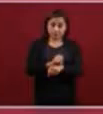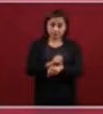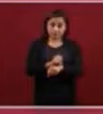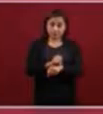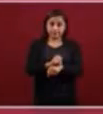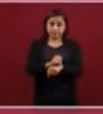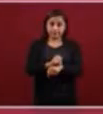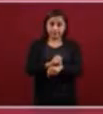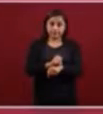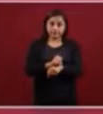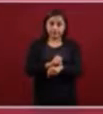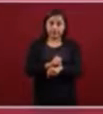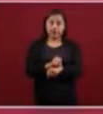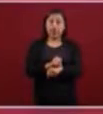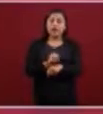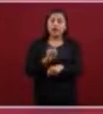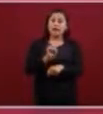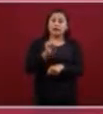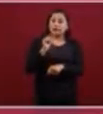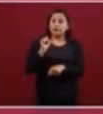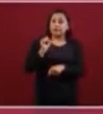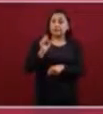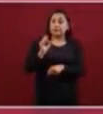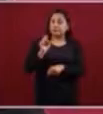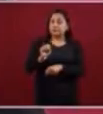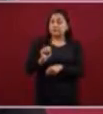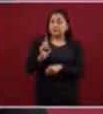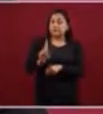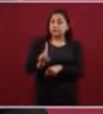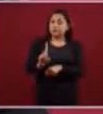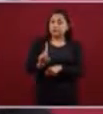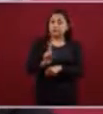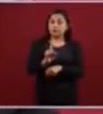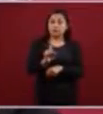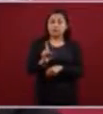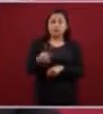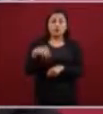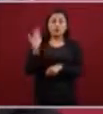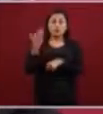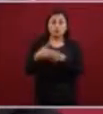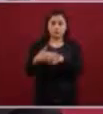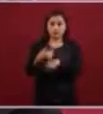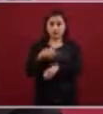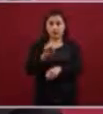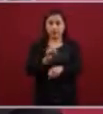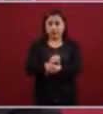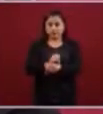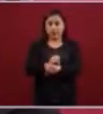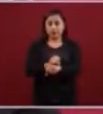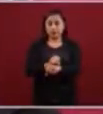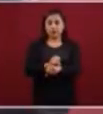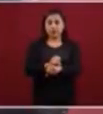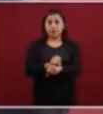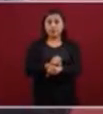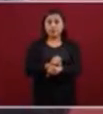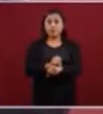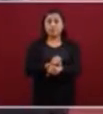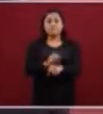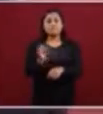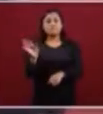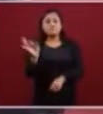no, el fin de semana también, los primeros días de la semana próxima, esto